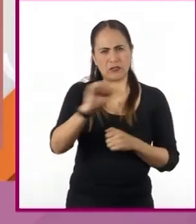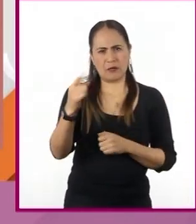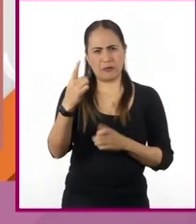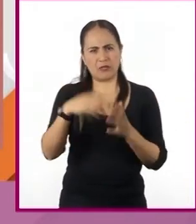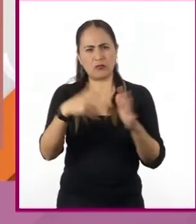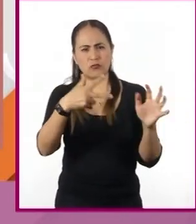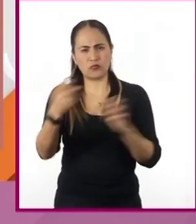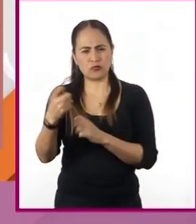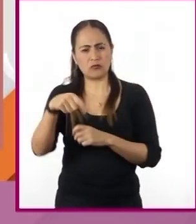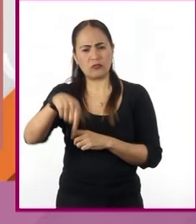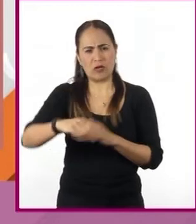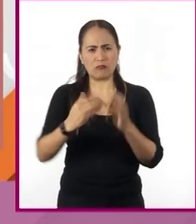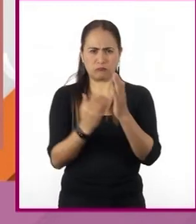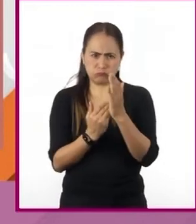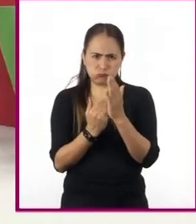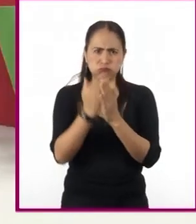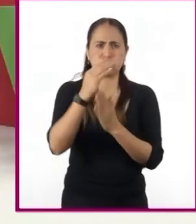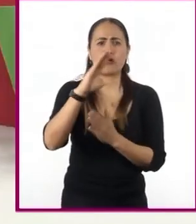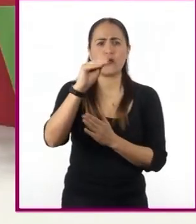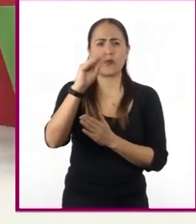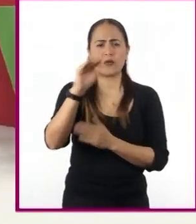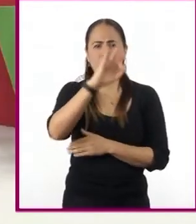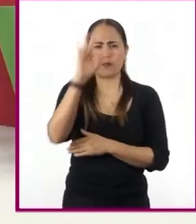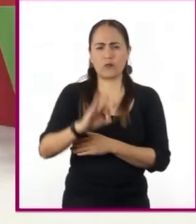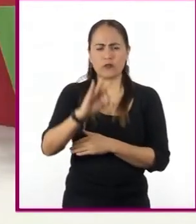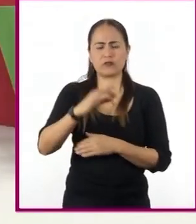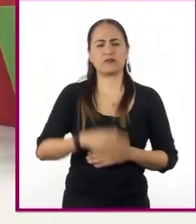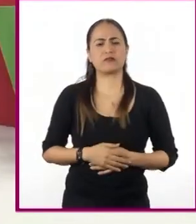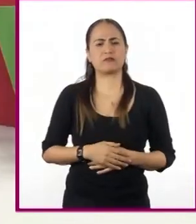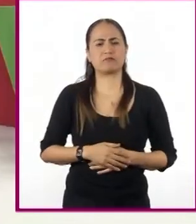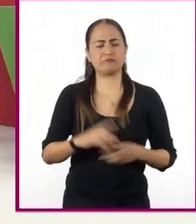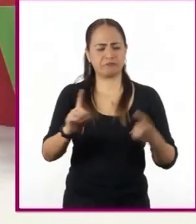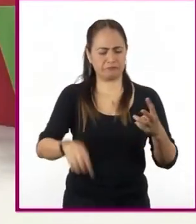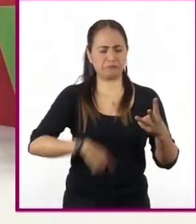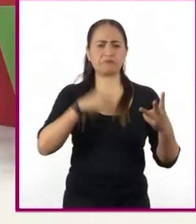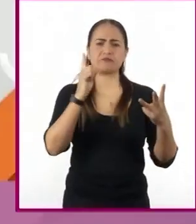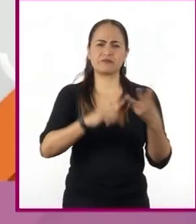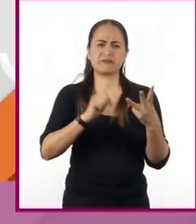agrícolas incrementaron un 90%. ¿Y qué dice la tercera?